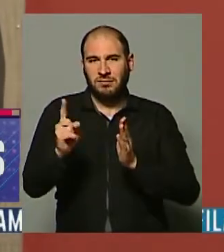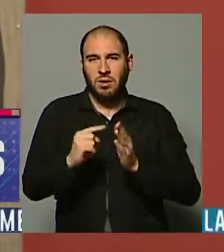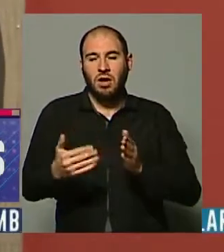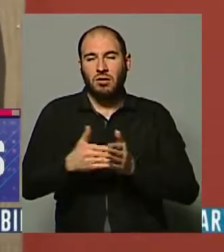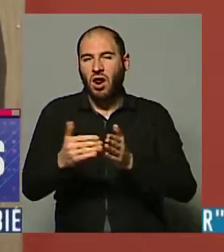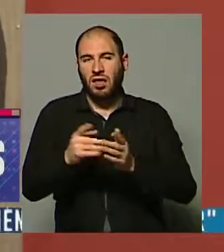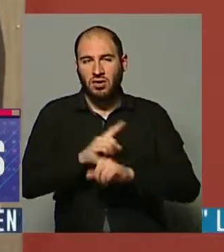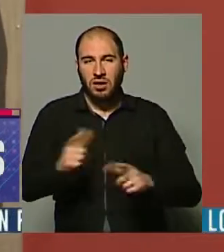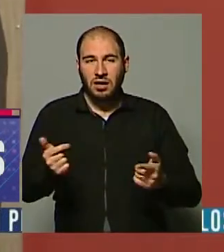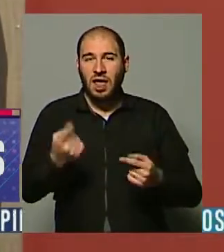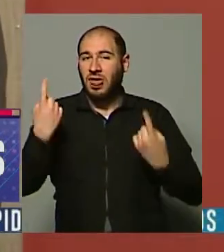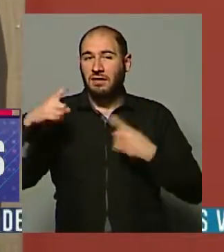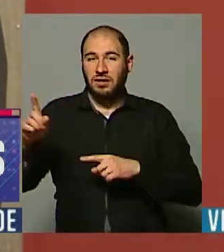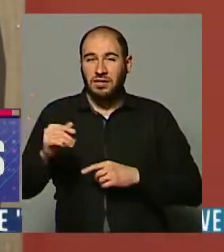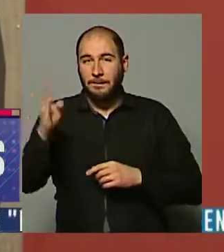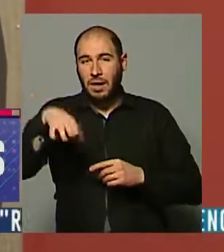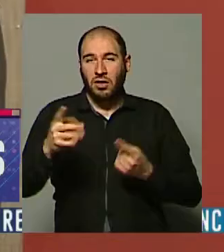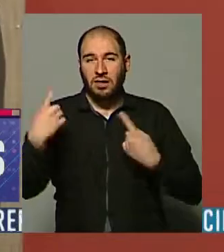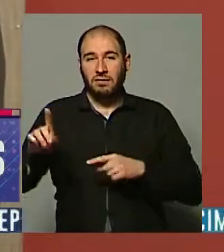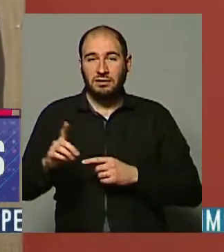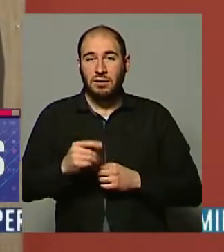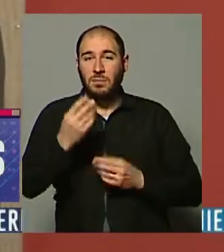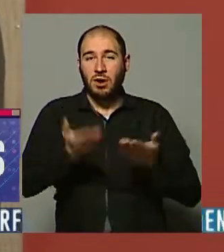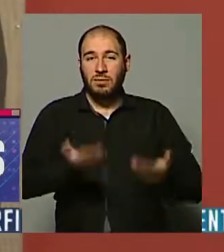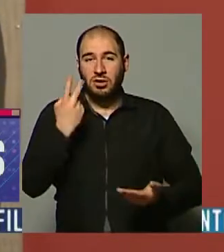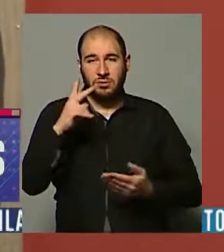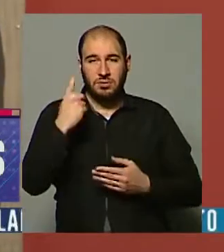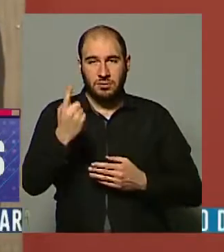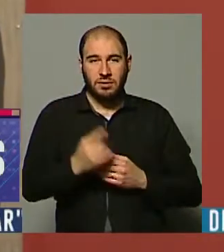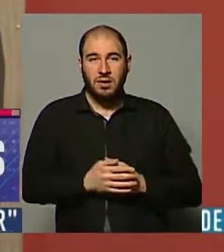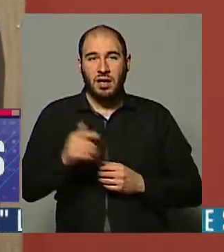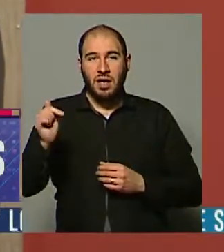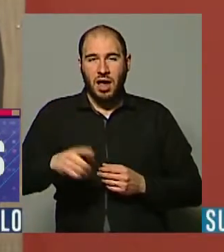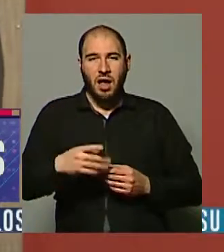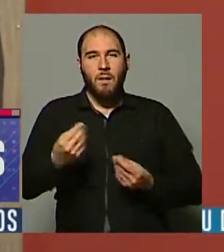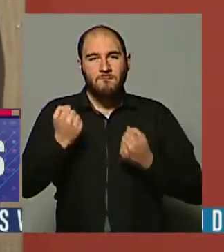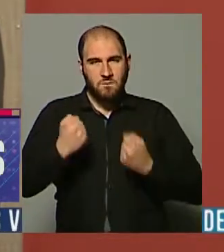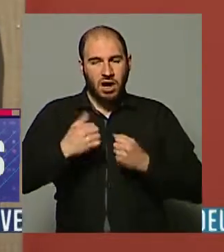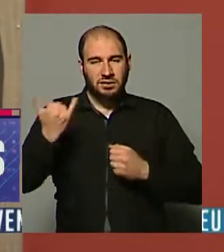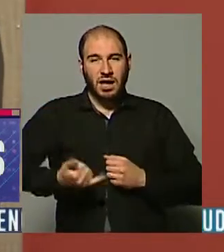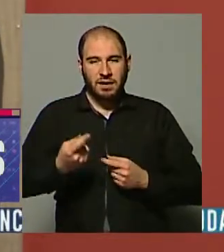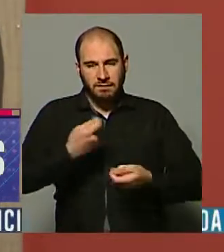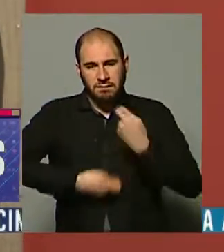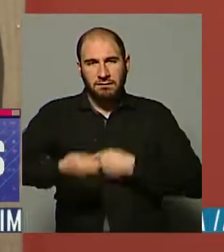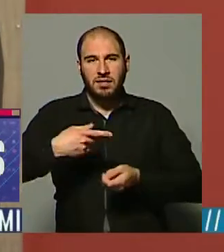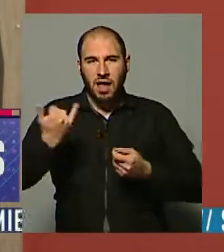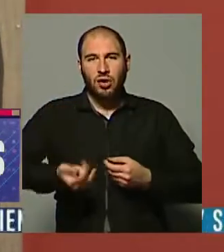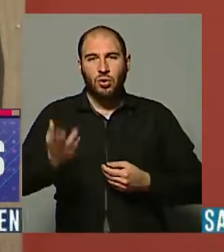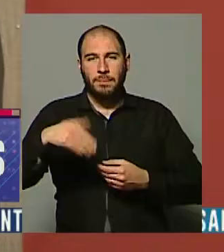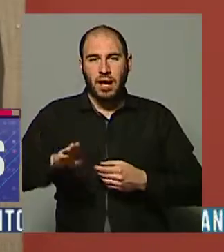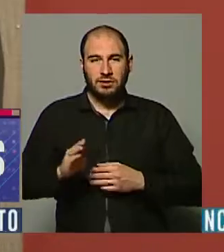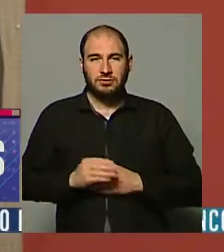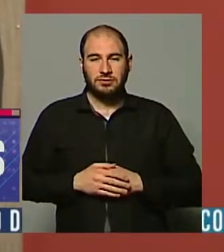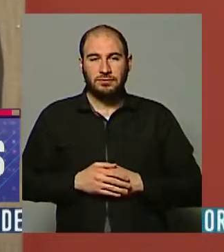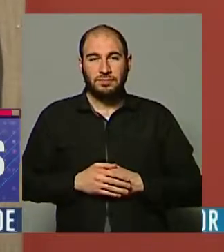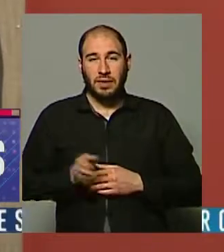nuevo corralito, no es la misma situación bancaria de la que fue en el 2001. Hay un nivel de solidez, hay un nivel de solvencia en las entidades bancarias. De